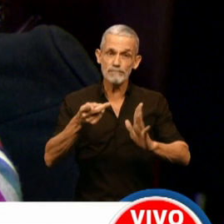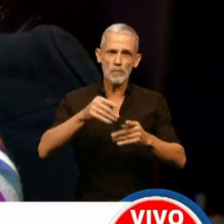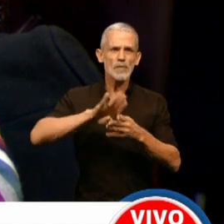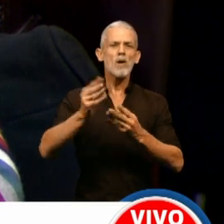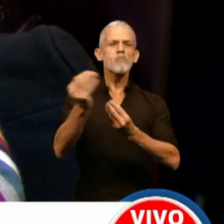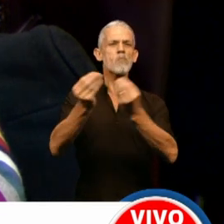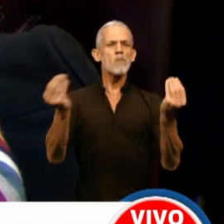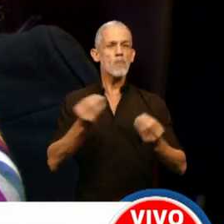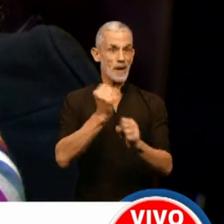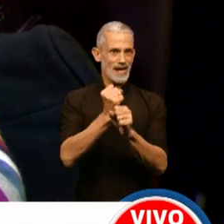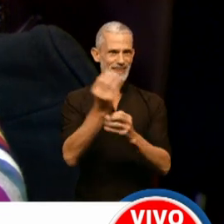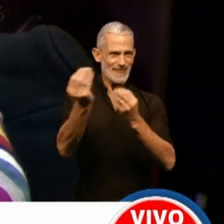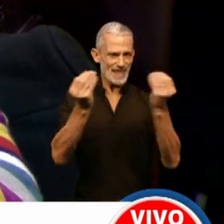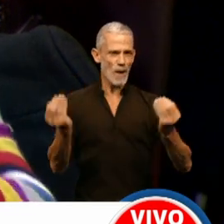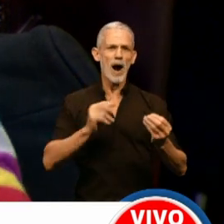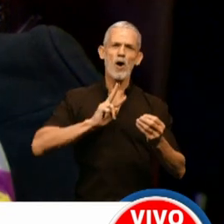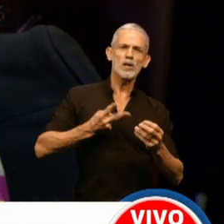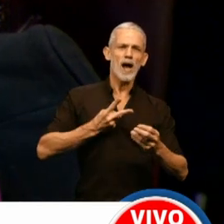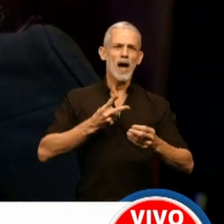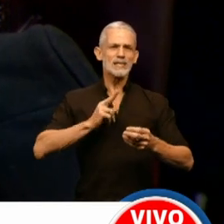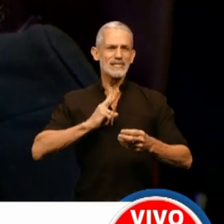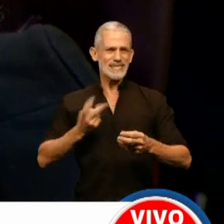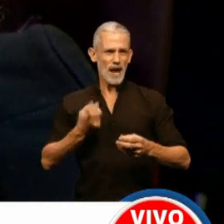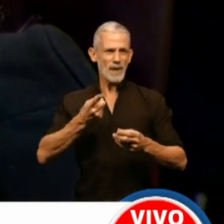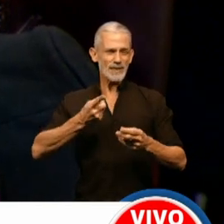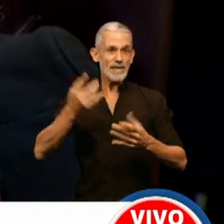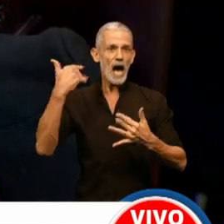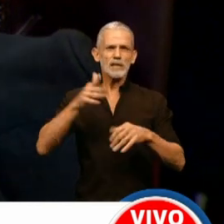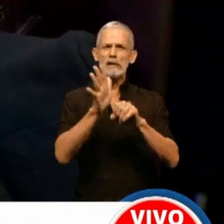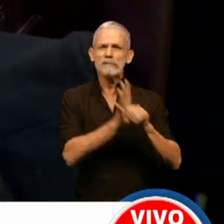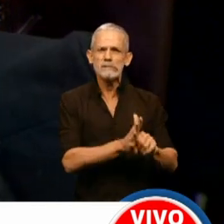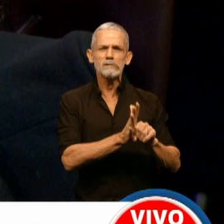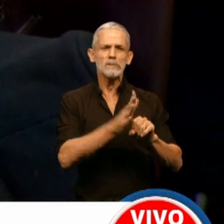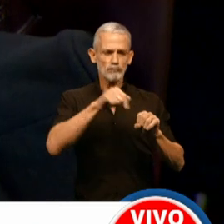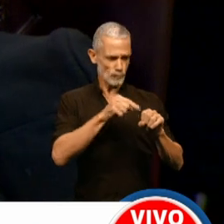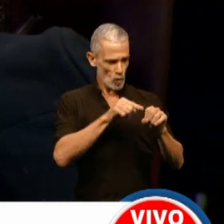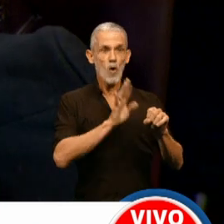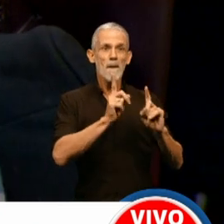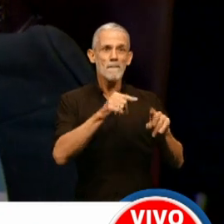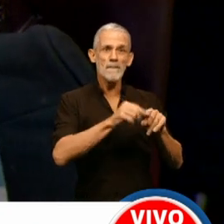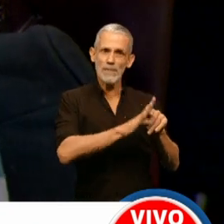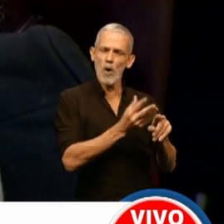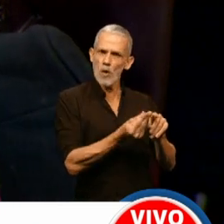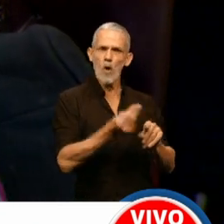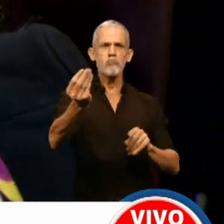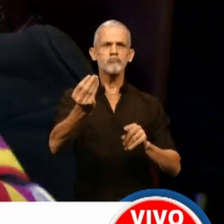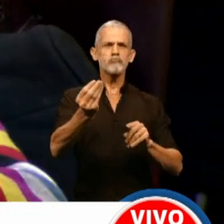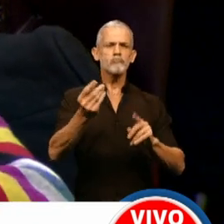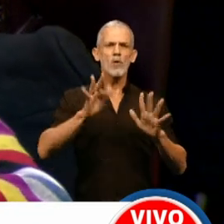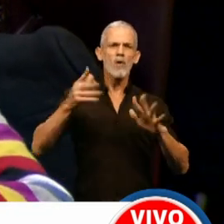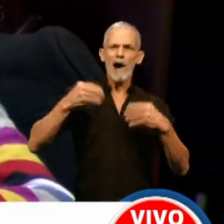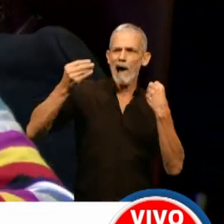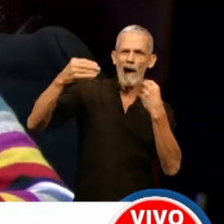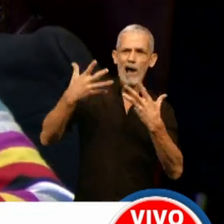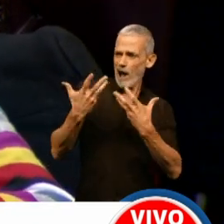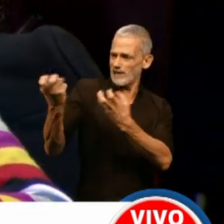viene a reconocer algo negado viene a que una población excluida tome lo que es suyo y que nunca debió haber sido